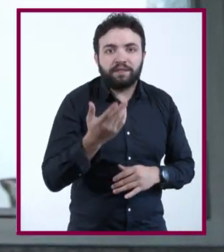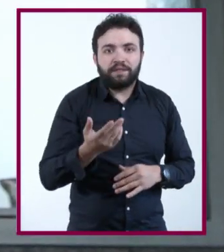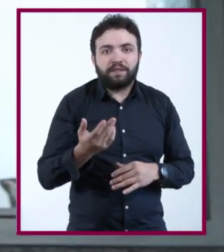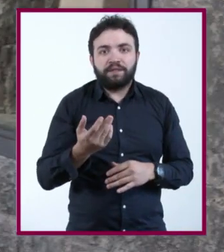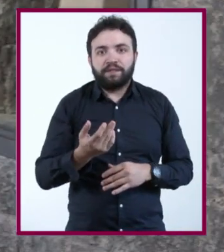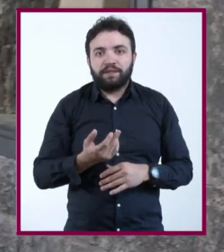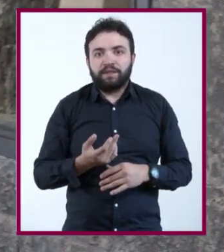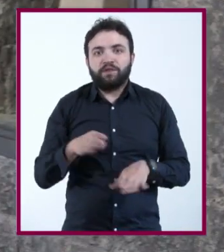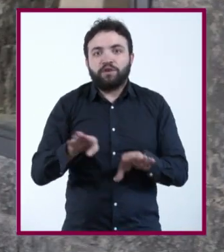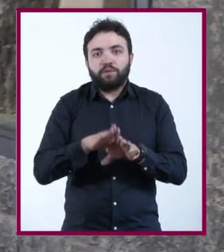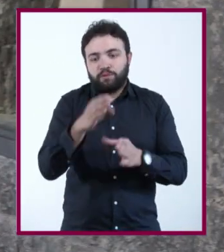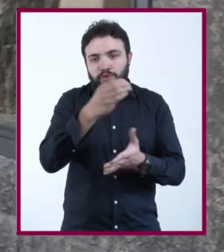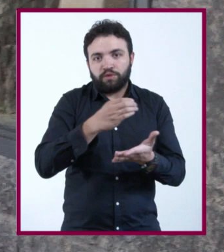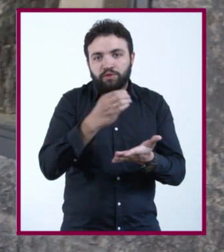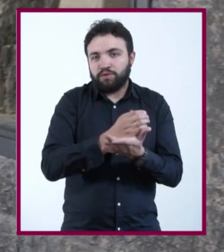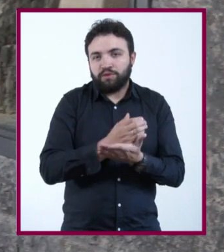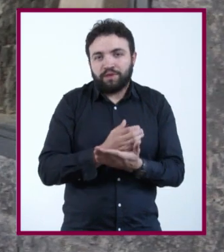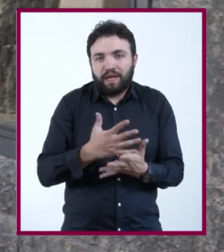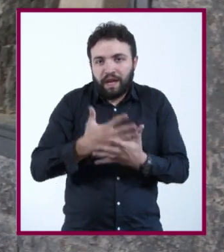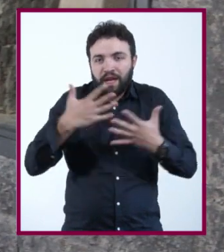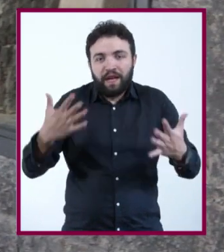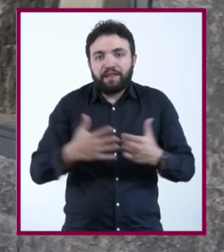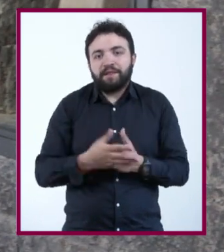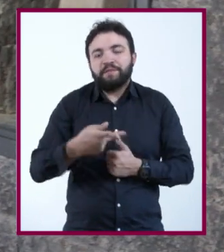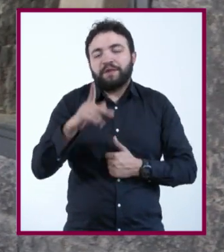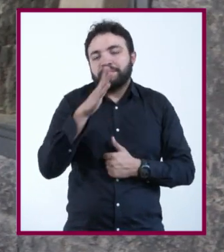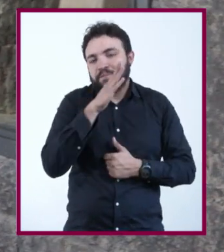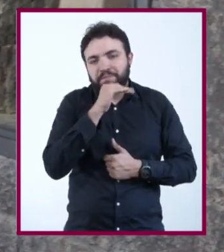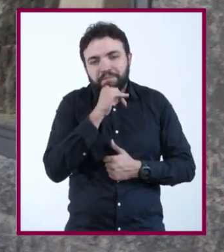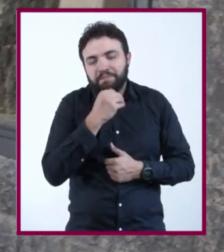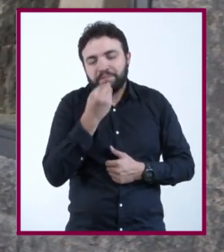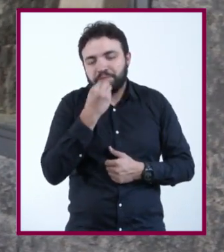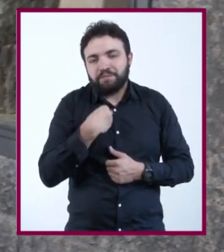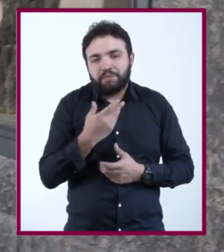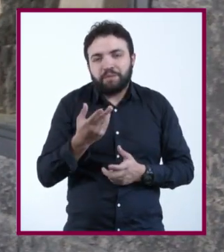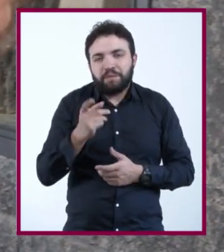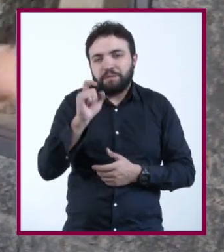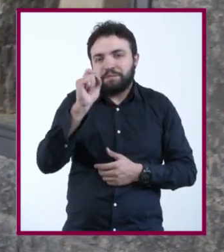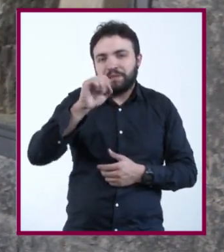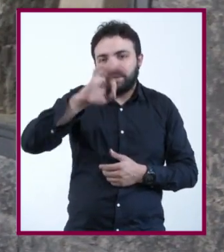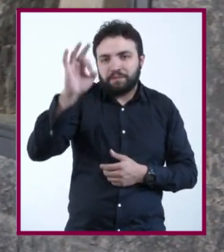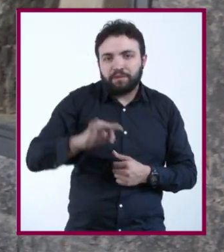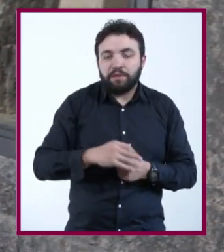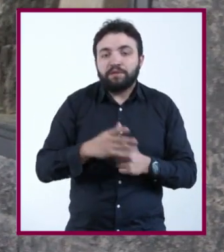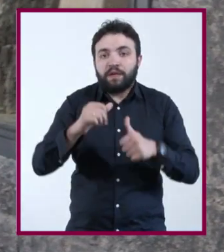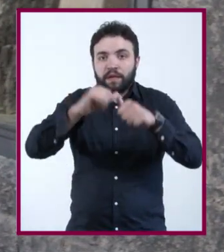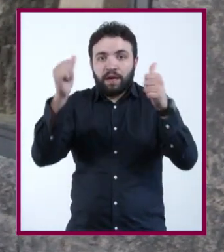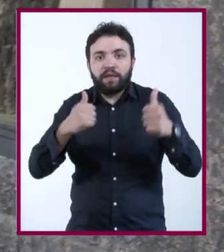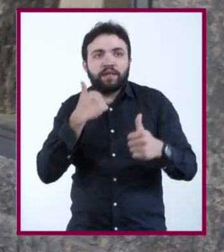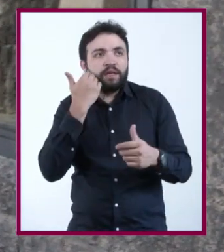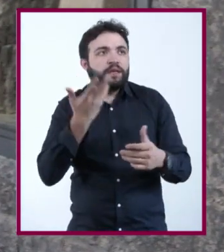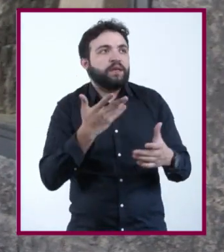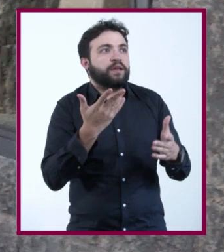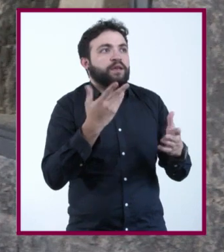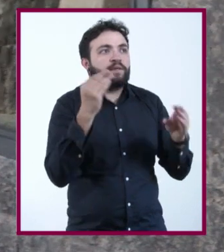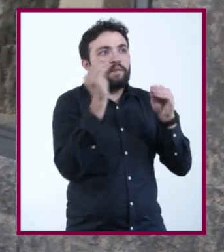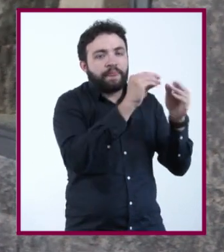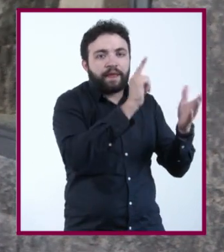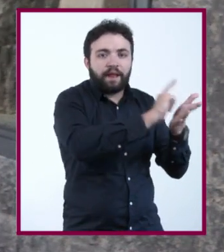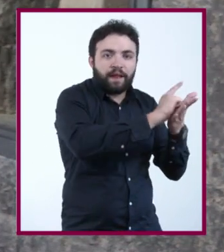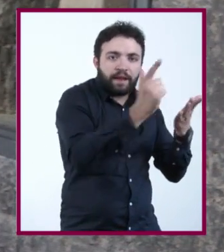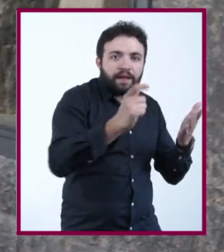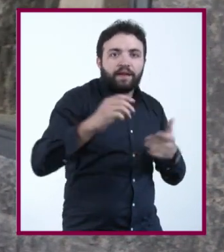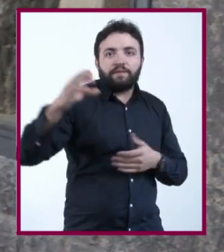tuvieron esta visión de hacer ciudades utópicas. La Ciudad de las Artes iba a tener un templo de libros, uno de ciencias,